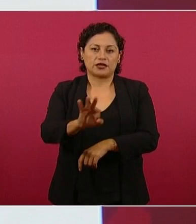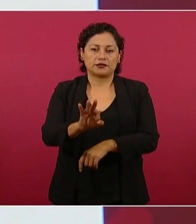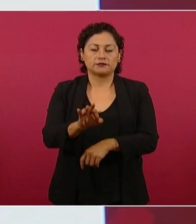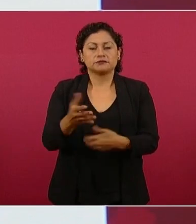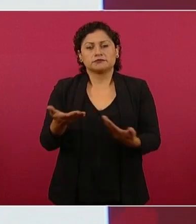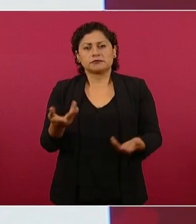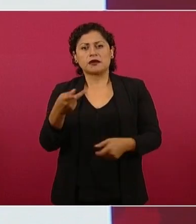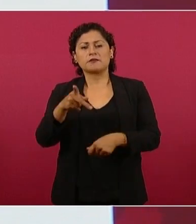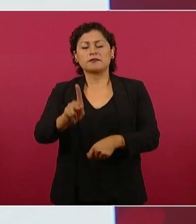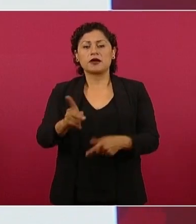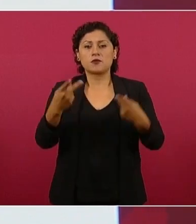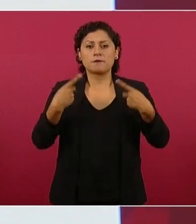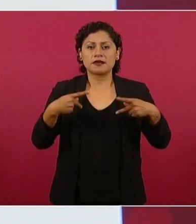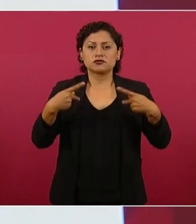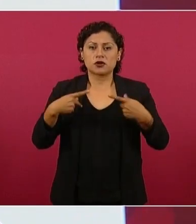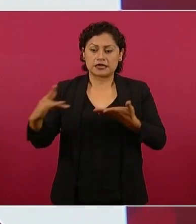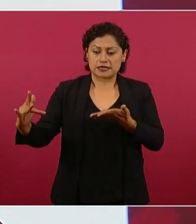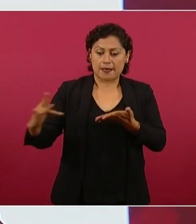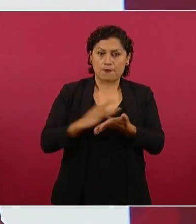a